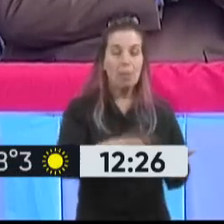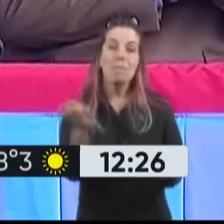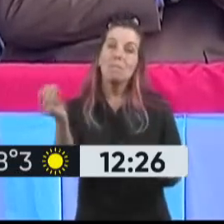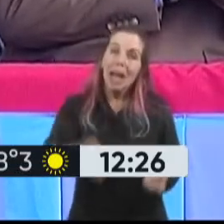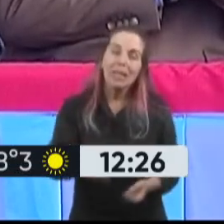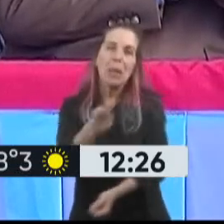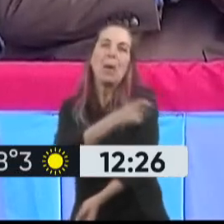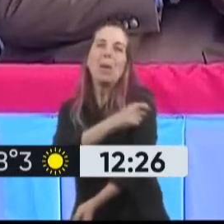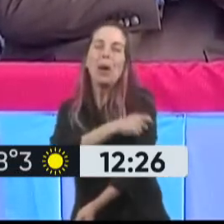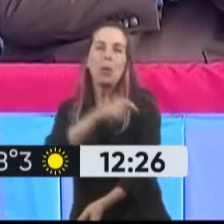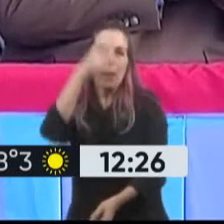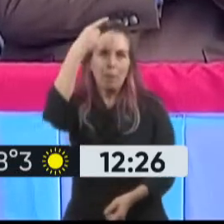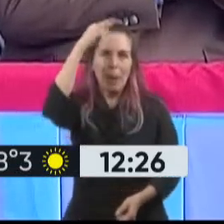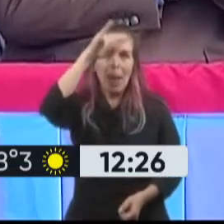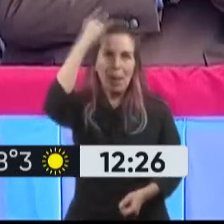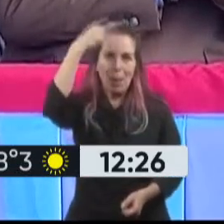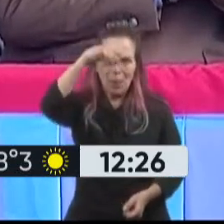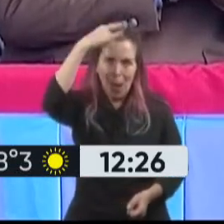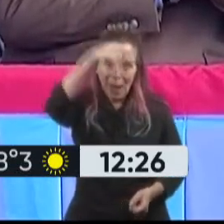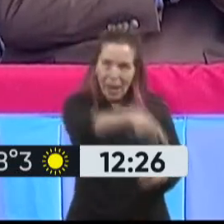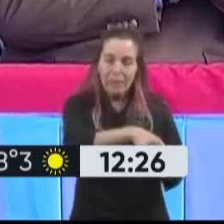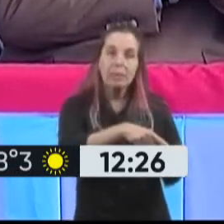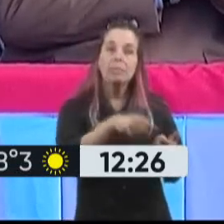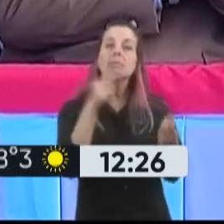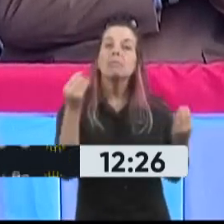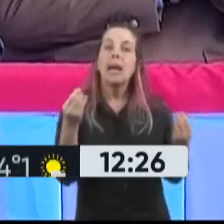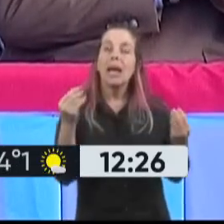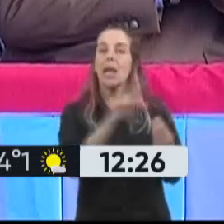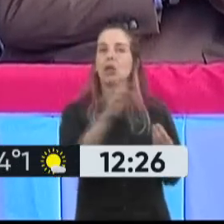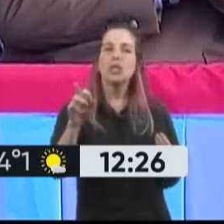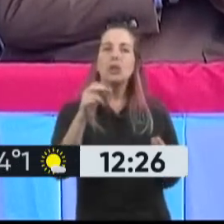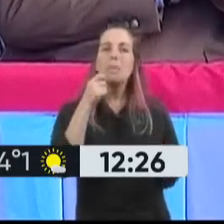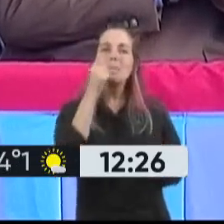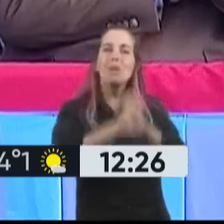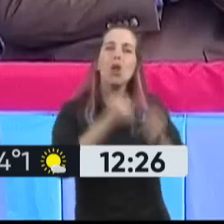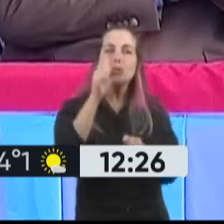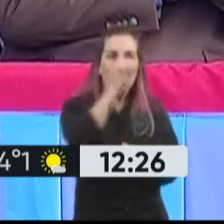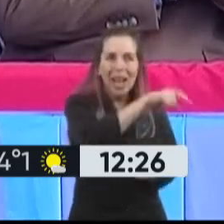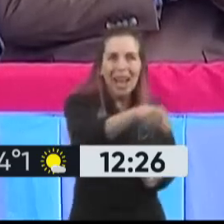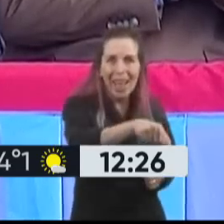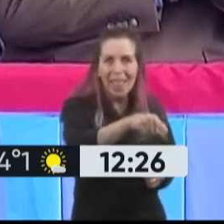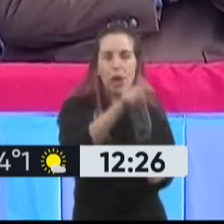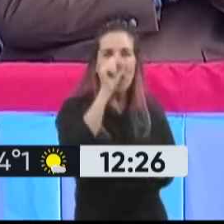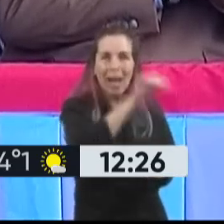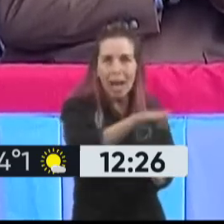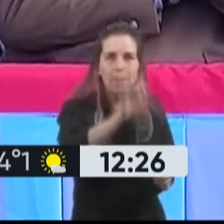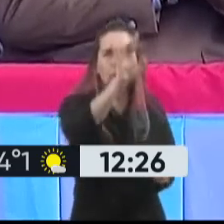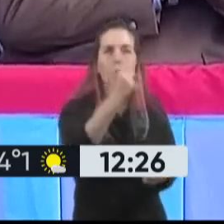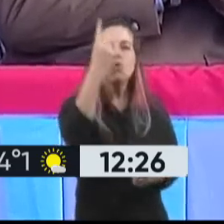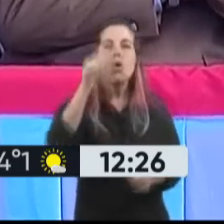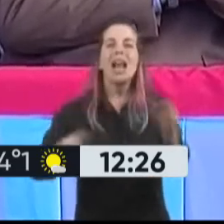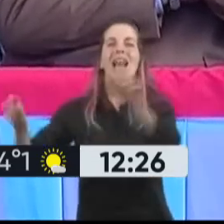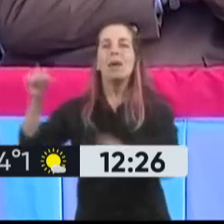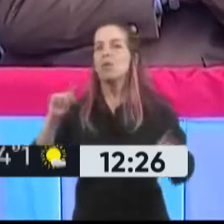la fiebre aftosa para que 200.000 productores ganaderos ya no dependan de un solo laboratorio y puedan acceder a vacunas